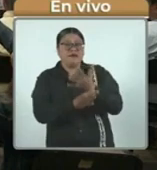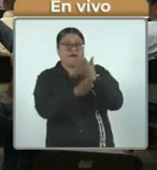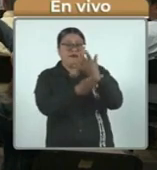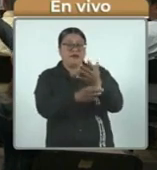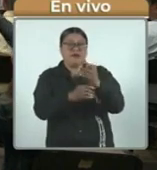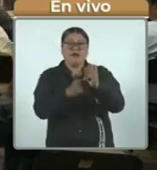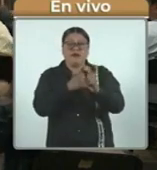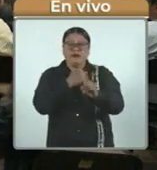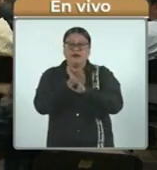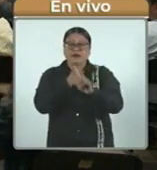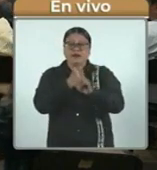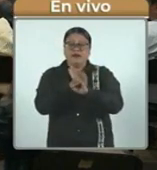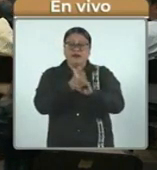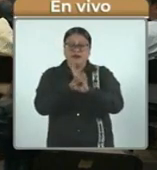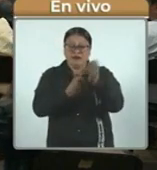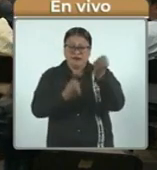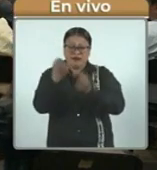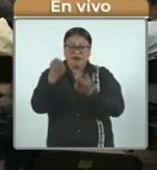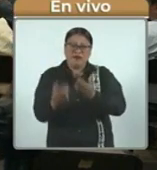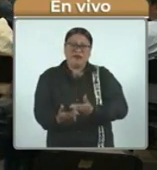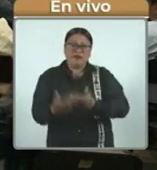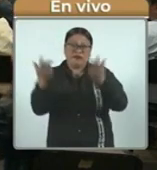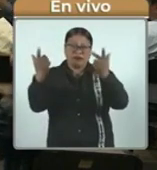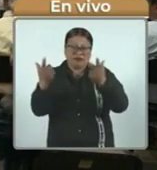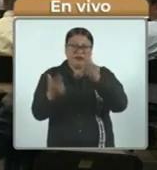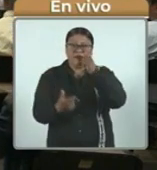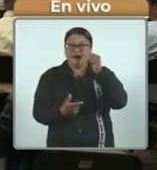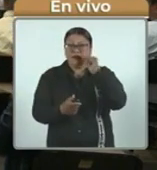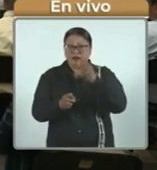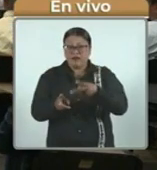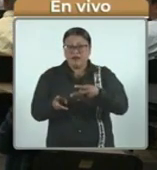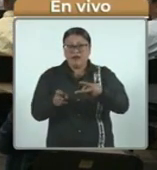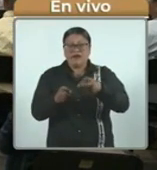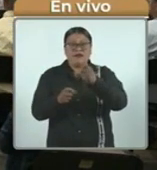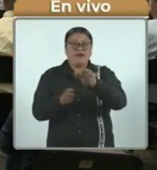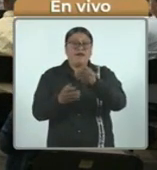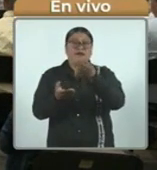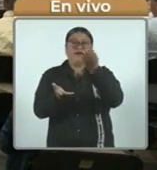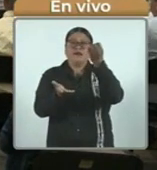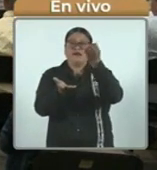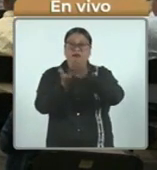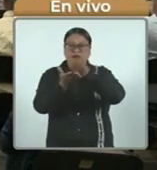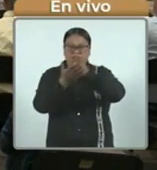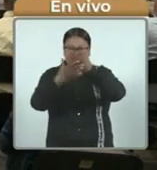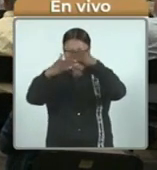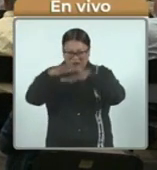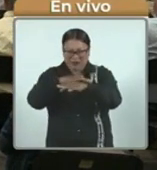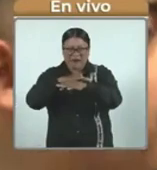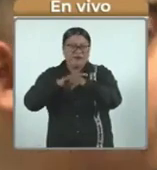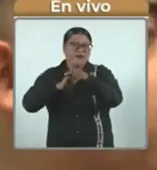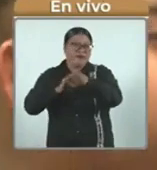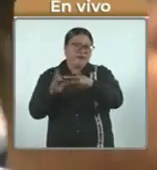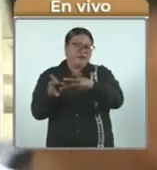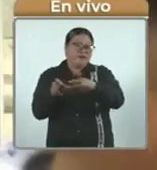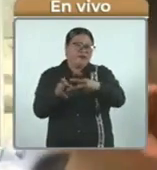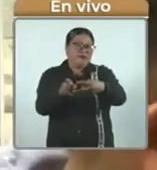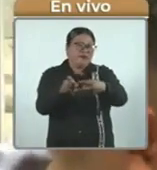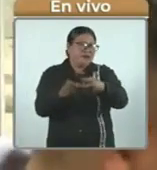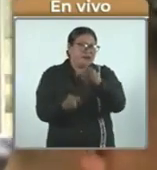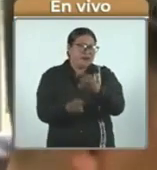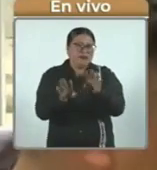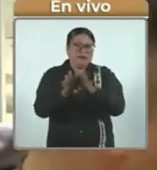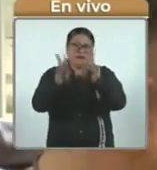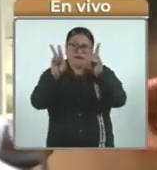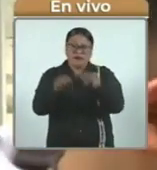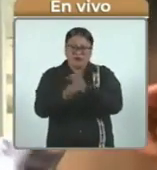los cristalazos. Digo, se dio ayer el robo precisamente a esta joyería, entre otros temas de seguridad, secretario,